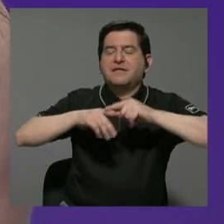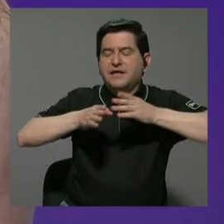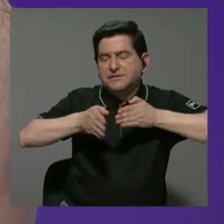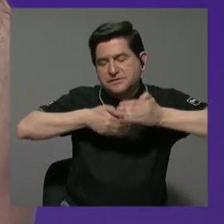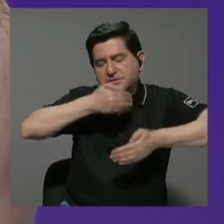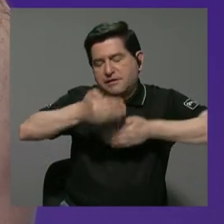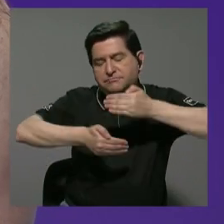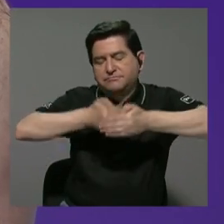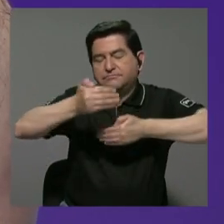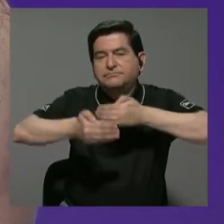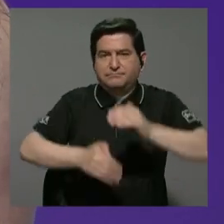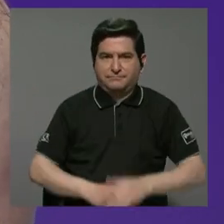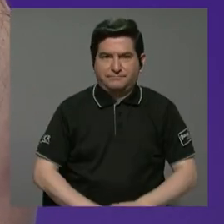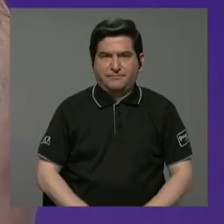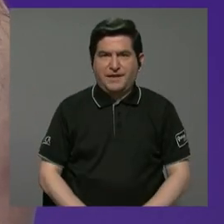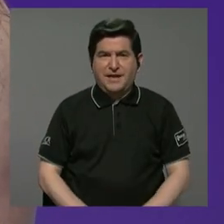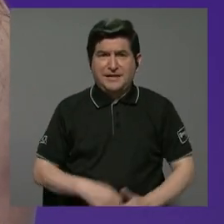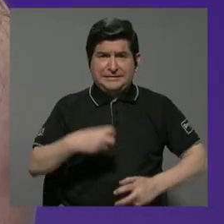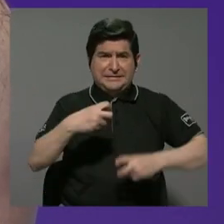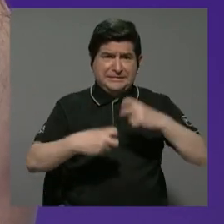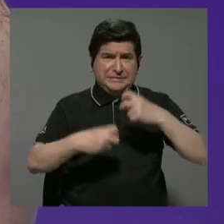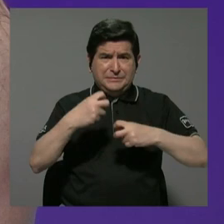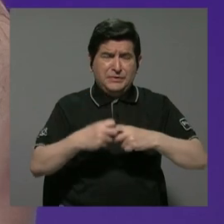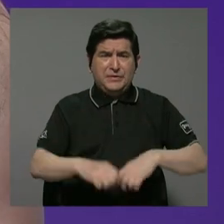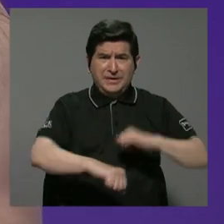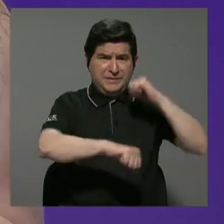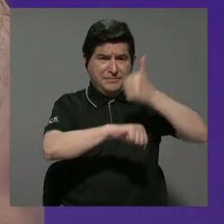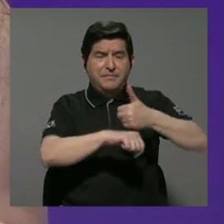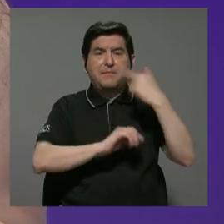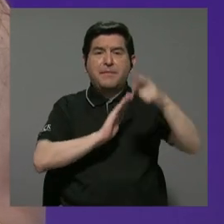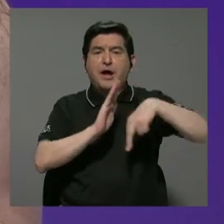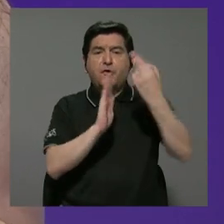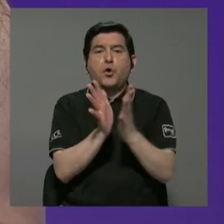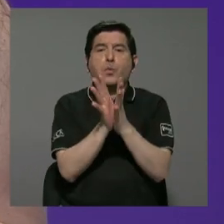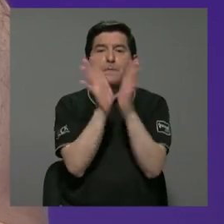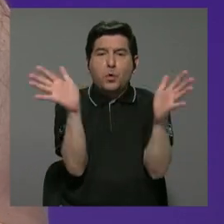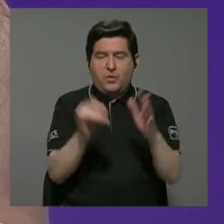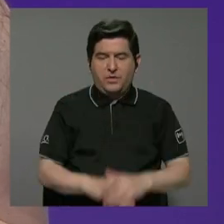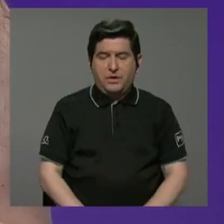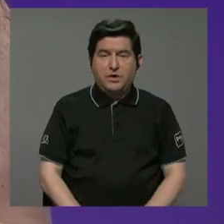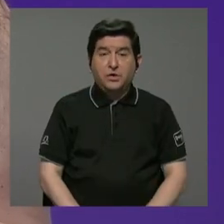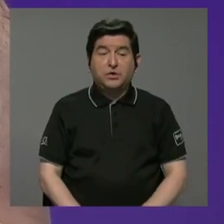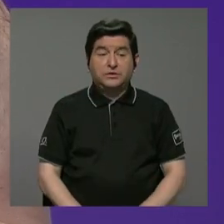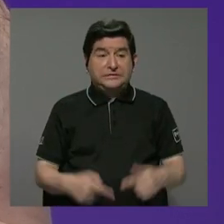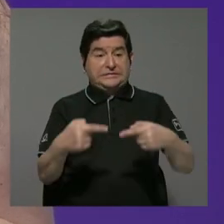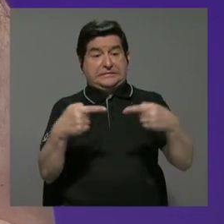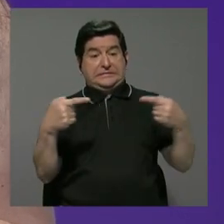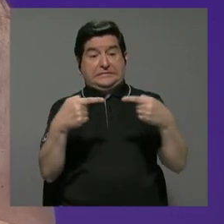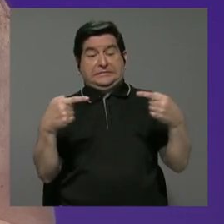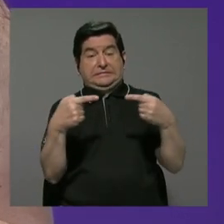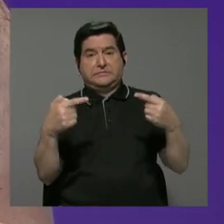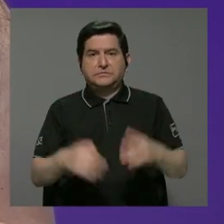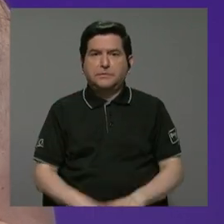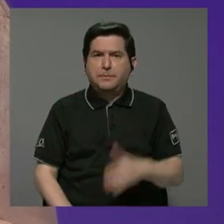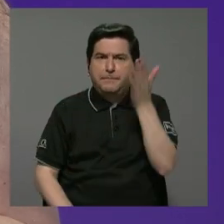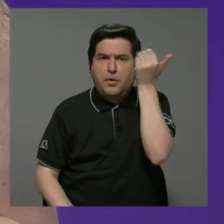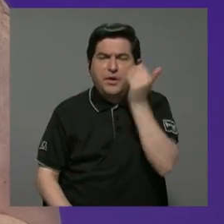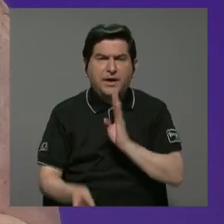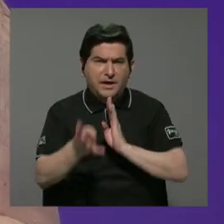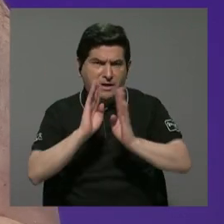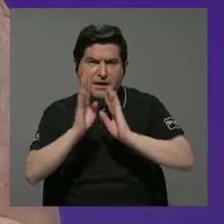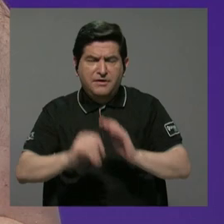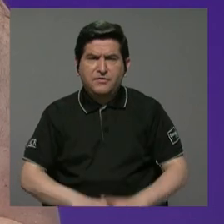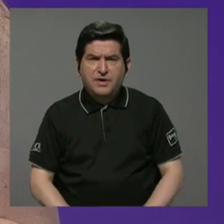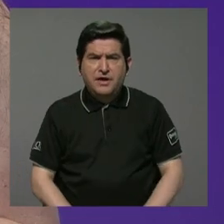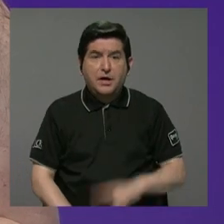trayectoria que ha problematizado y ha cuestionado el rol de lo público. Y es bastante contradictorio porque estamos hablando de